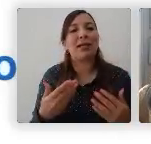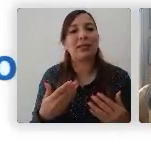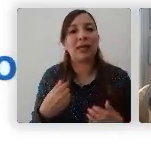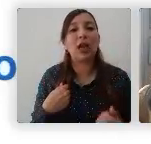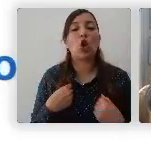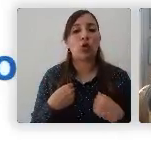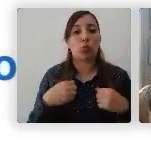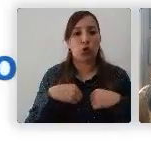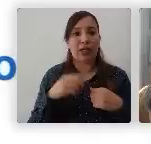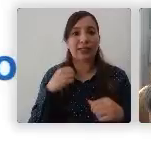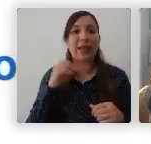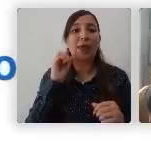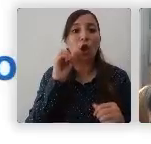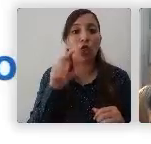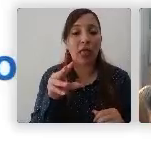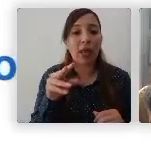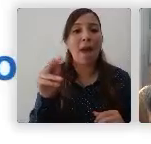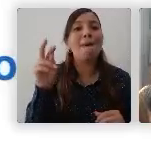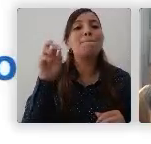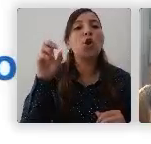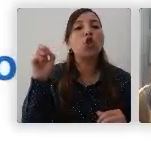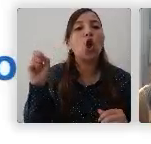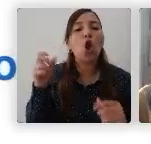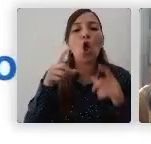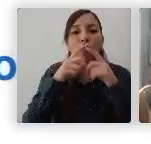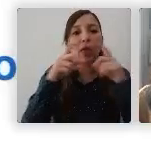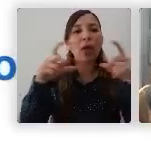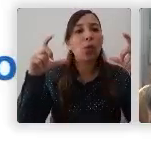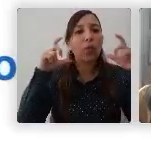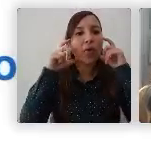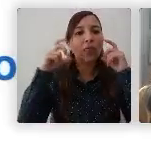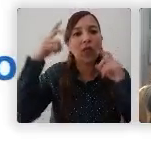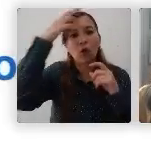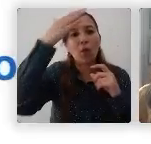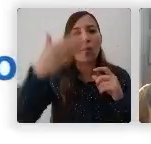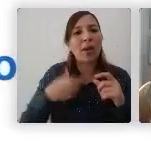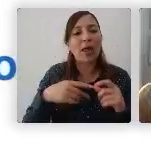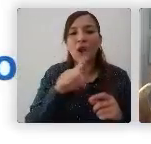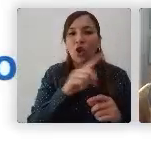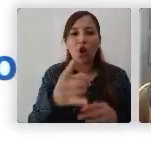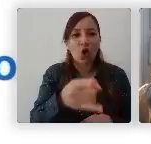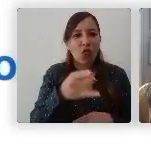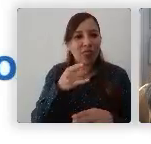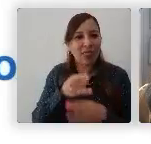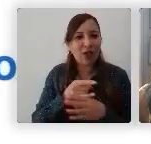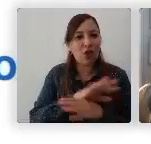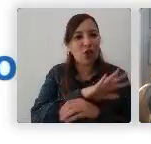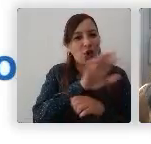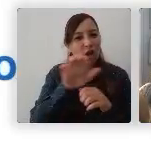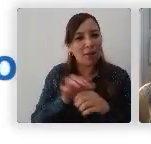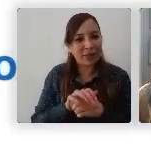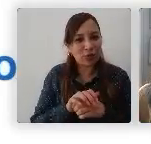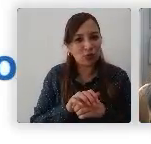también sobre los protocolos de bio cuidado de bioseguridad que se van a tener dentro del destino y dentro de la